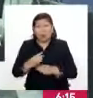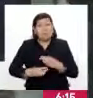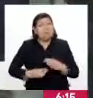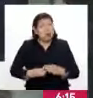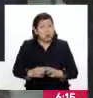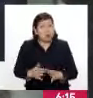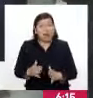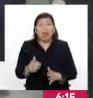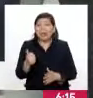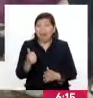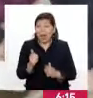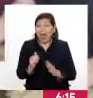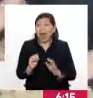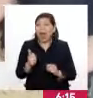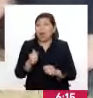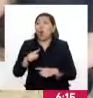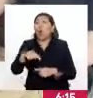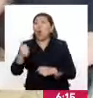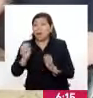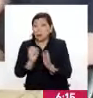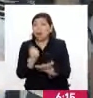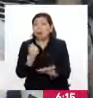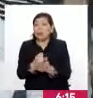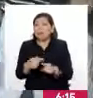es de 10 años